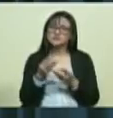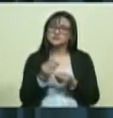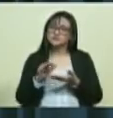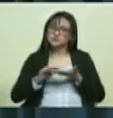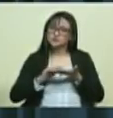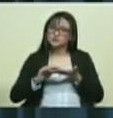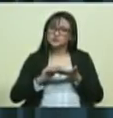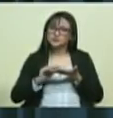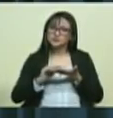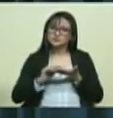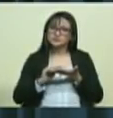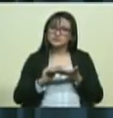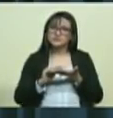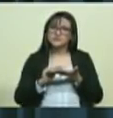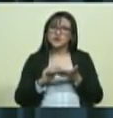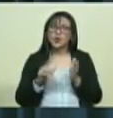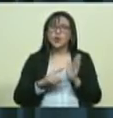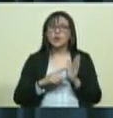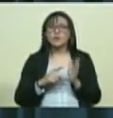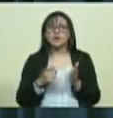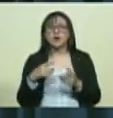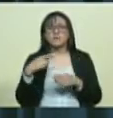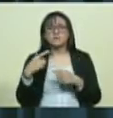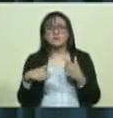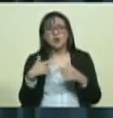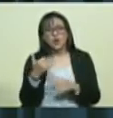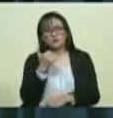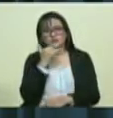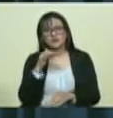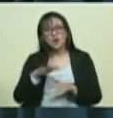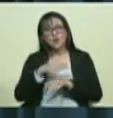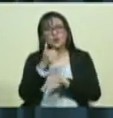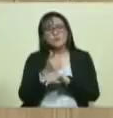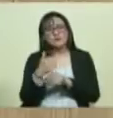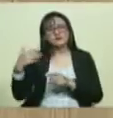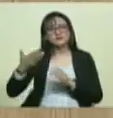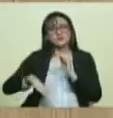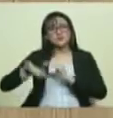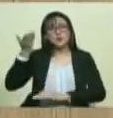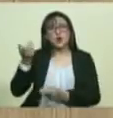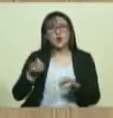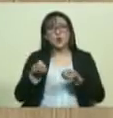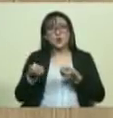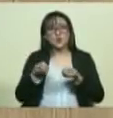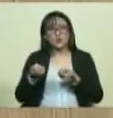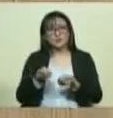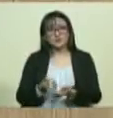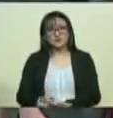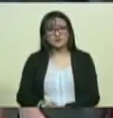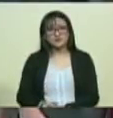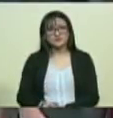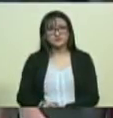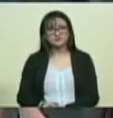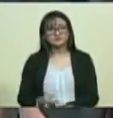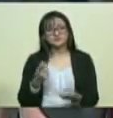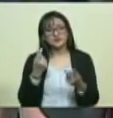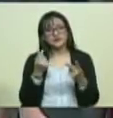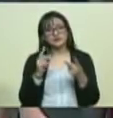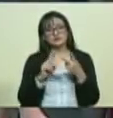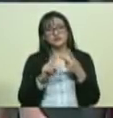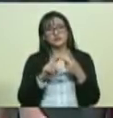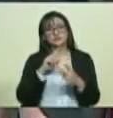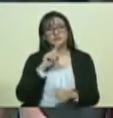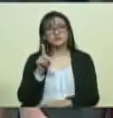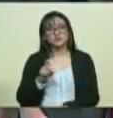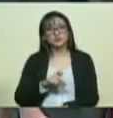10 definitiva las consecuencias de la guerra económica la segunda pregunta en la fórmula el señor buscar